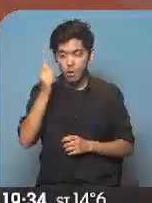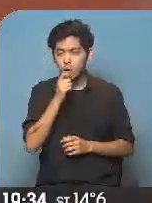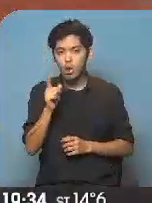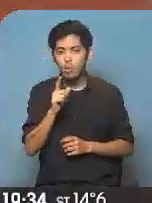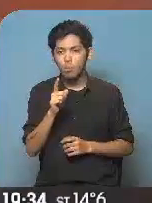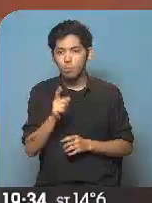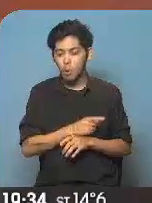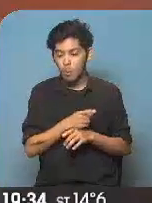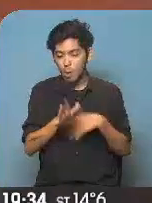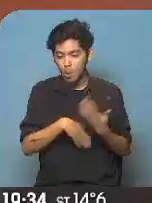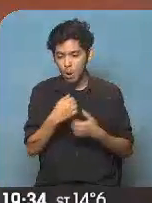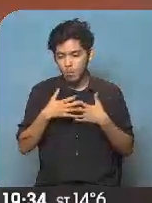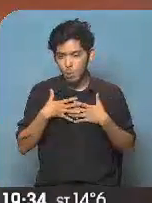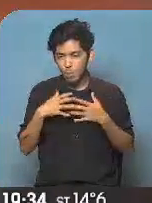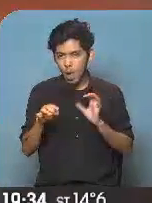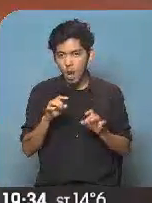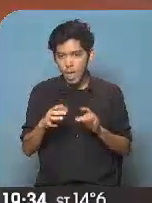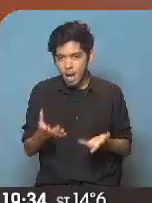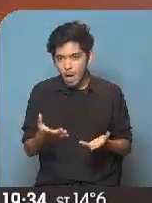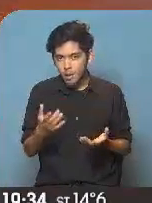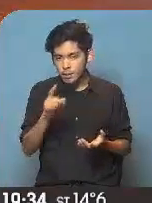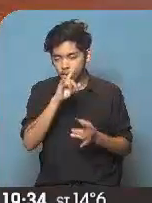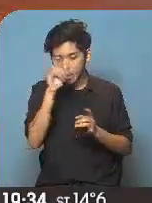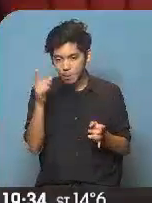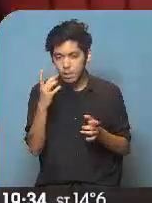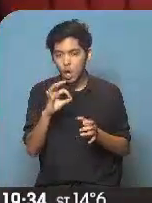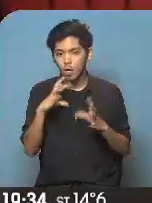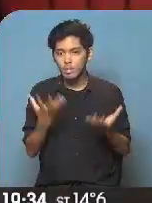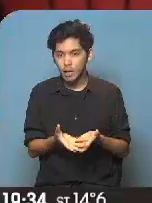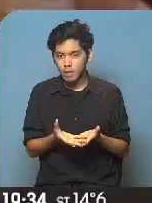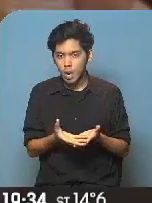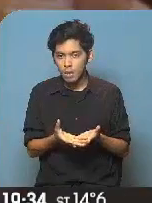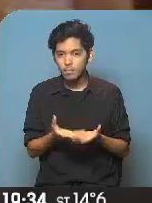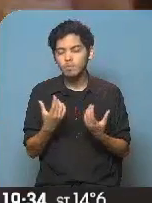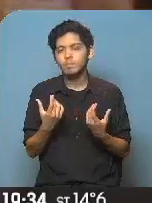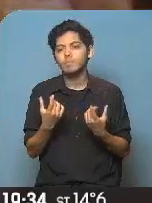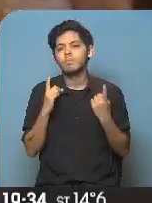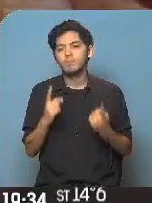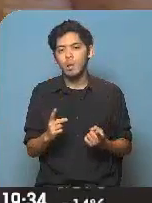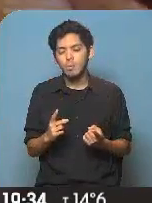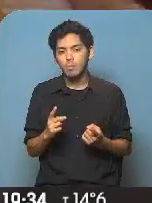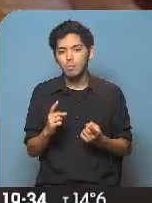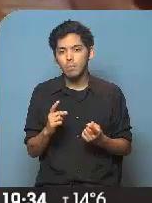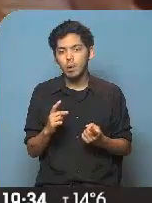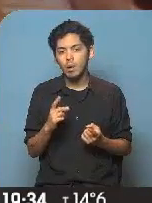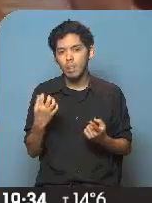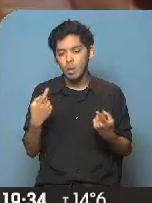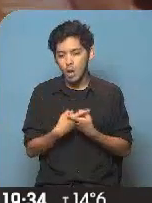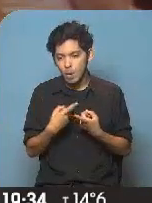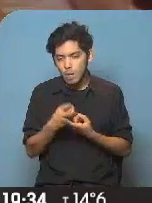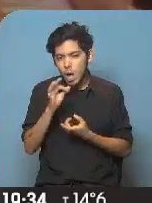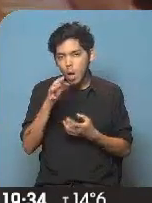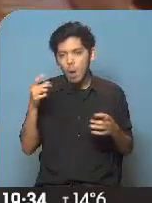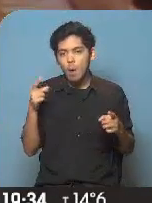jugar en las propias ligas independientes o en las ligas de fútbol internacionales. Lo mismo pasa cuando tienen que combatir o tiene que una pelea